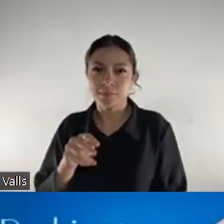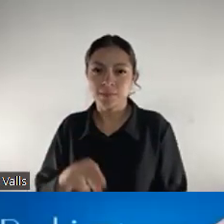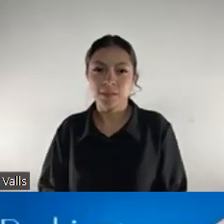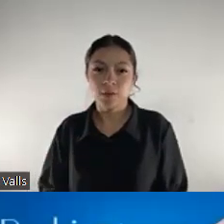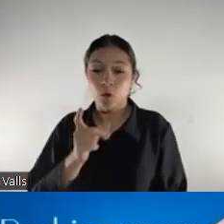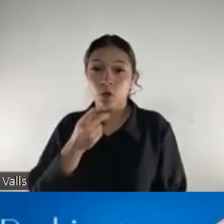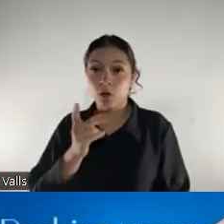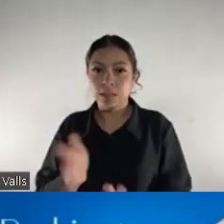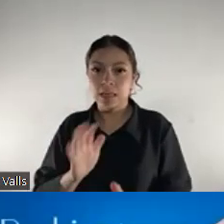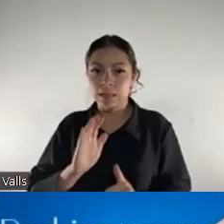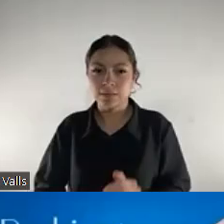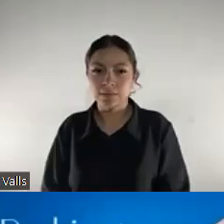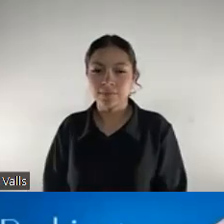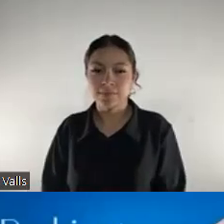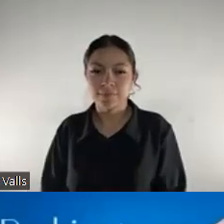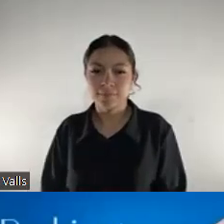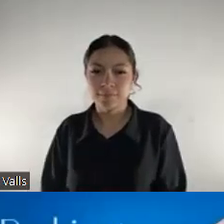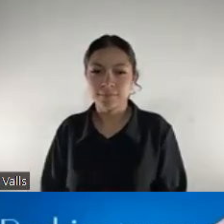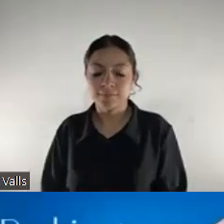momento terminamos con todas.